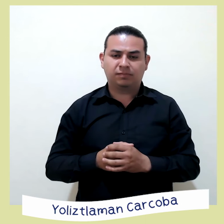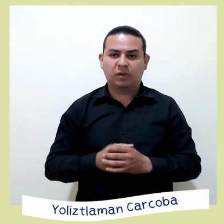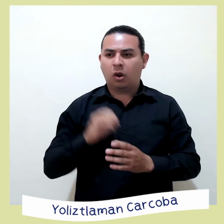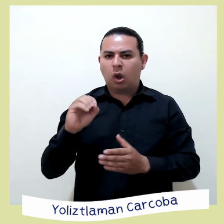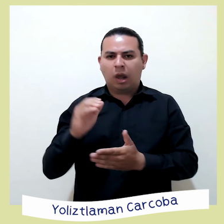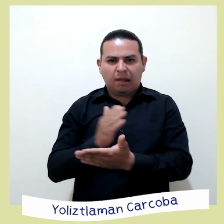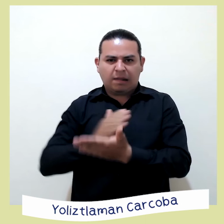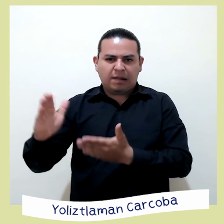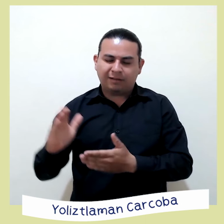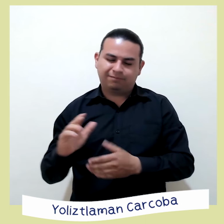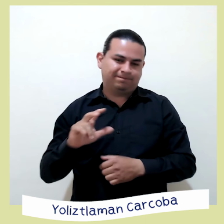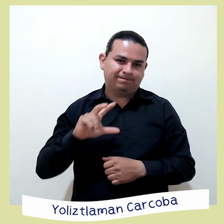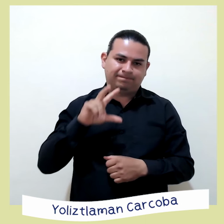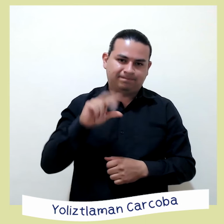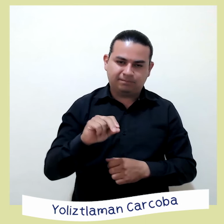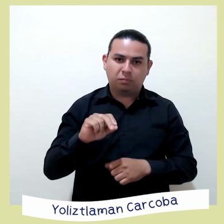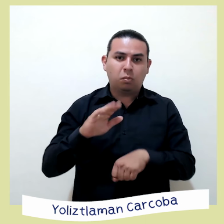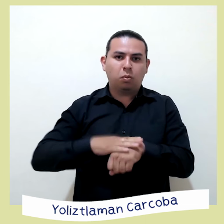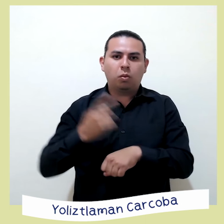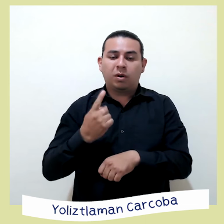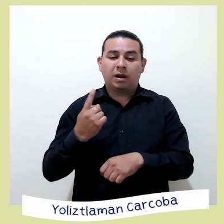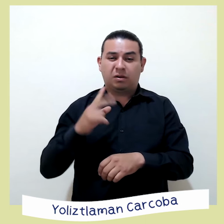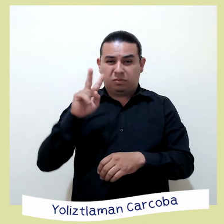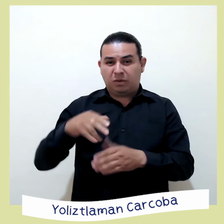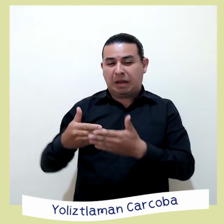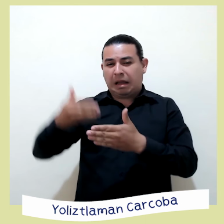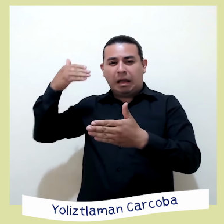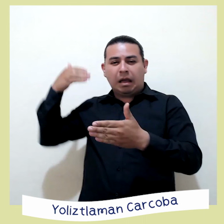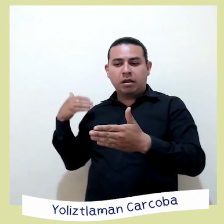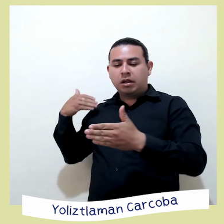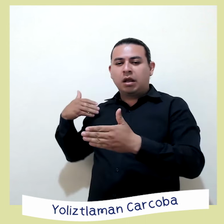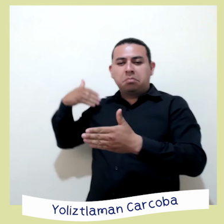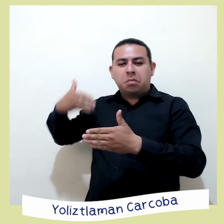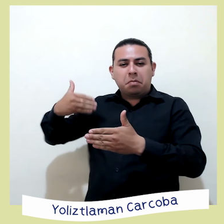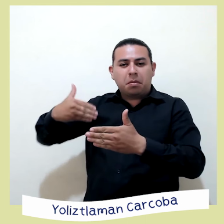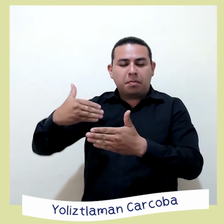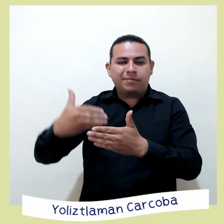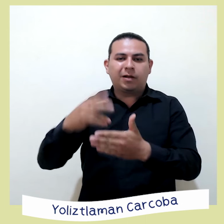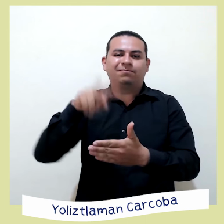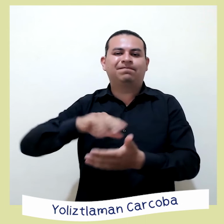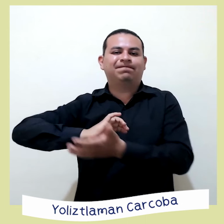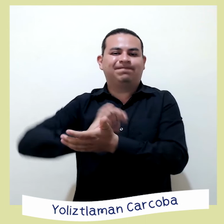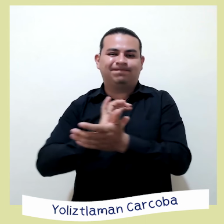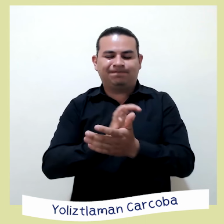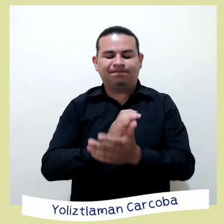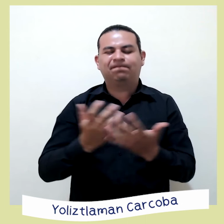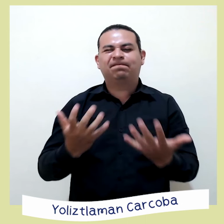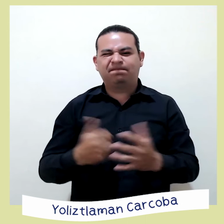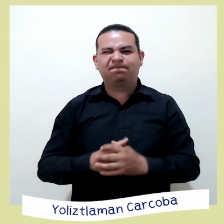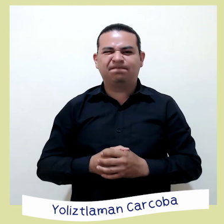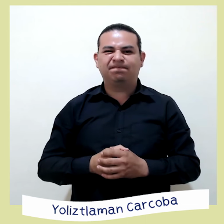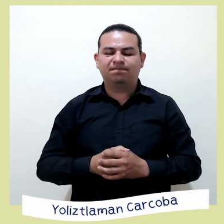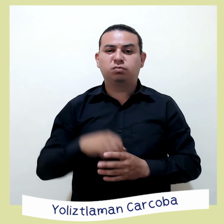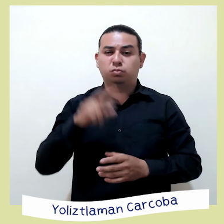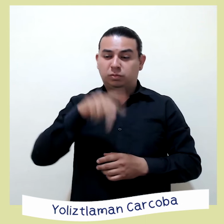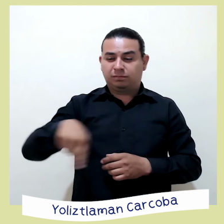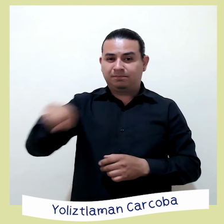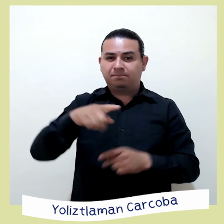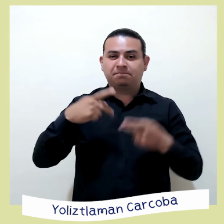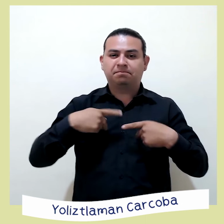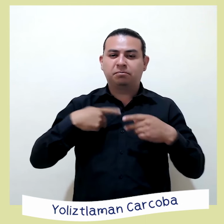personas mayores. Envejecer es un proceso natural que no debería limitar los derechos de las personas